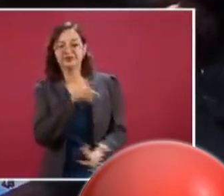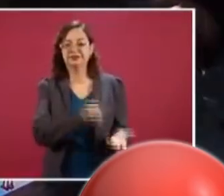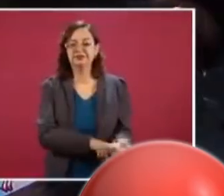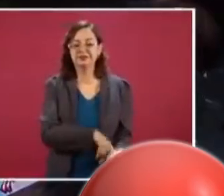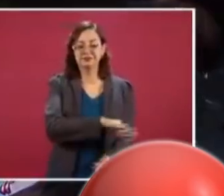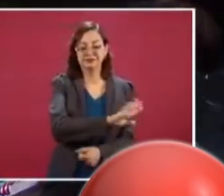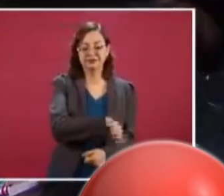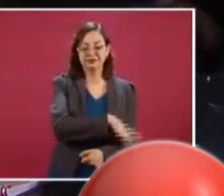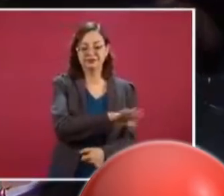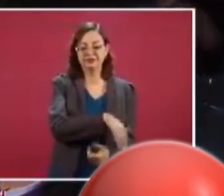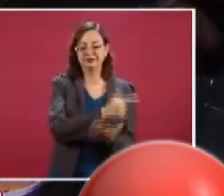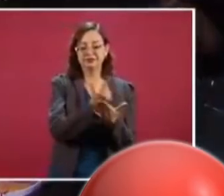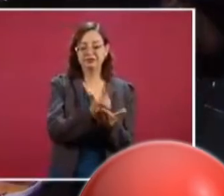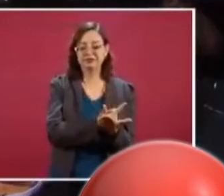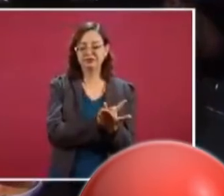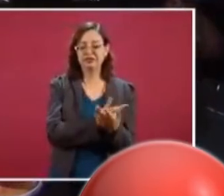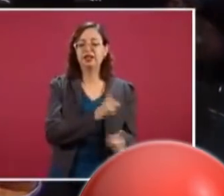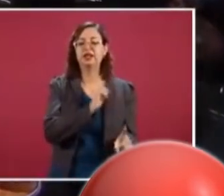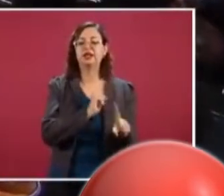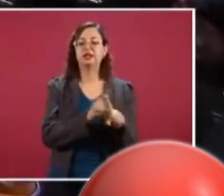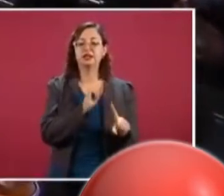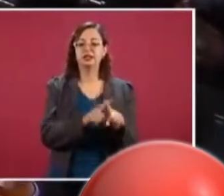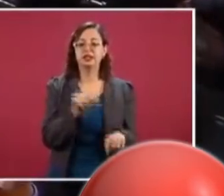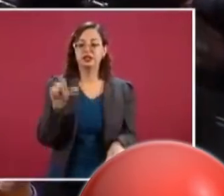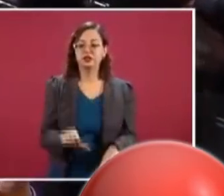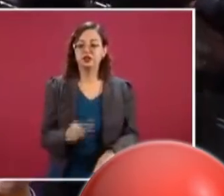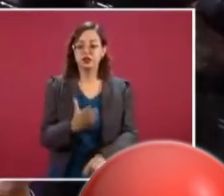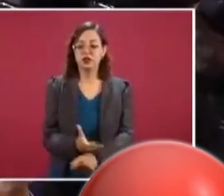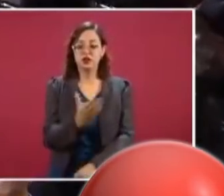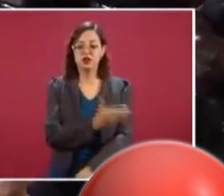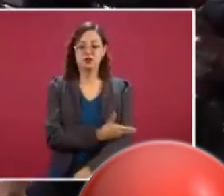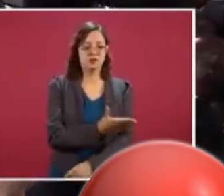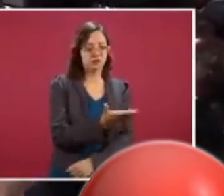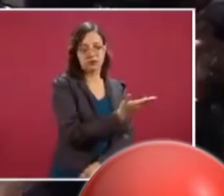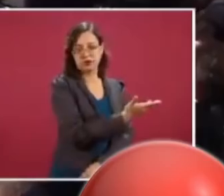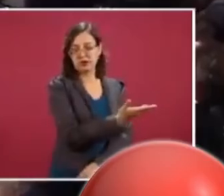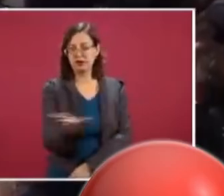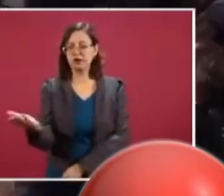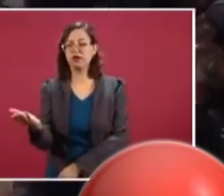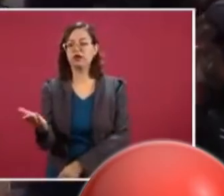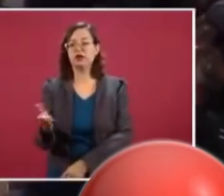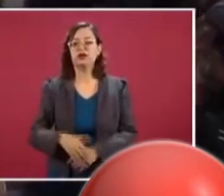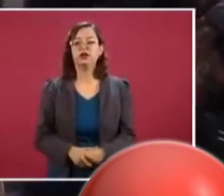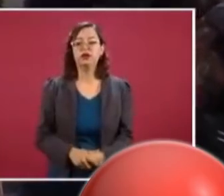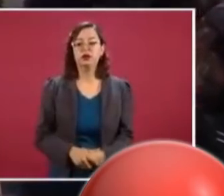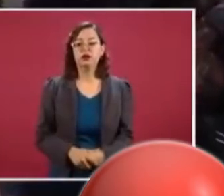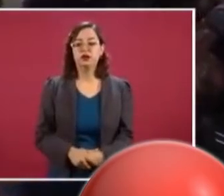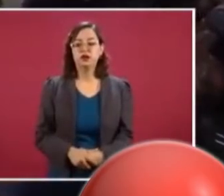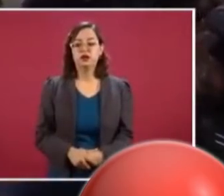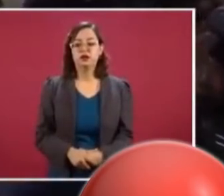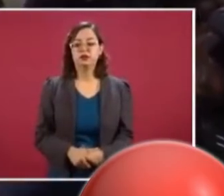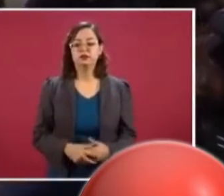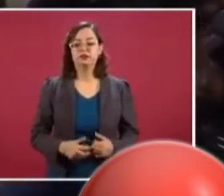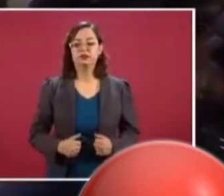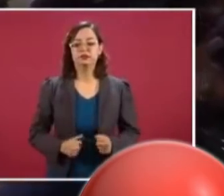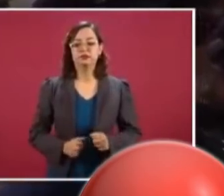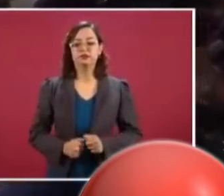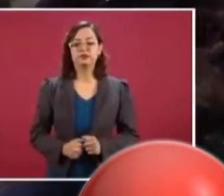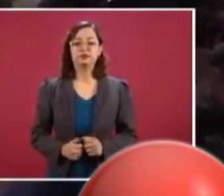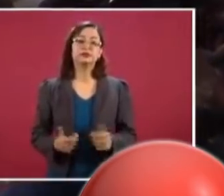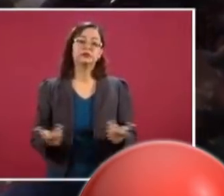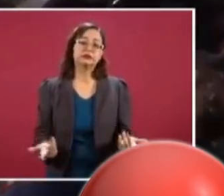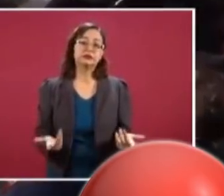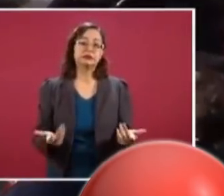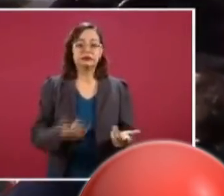de quienes nos acompañan, porque así, ahora sí que ofrecemos